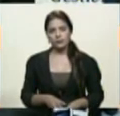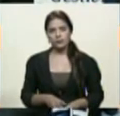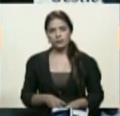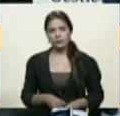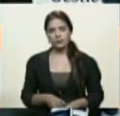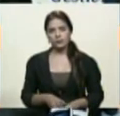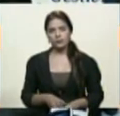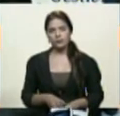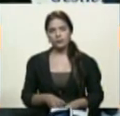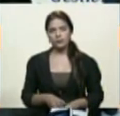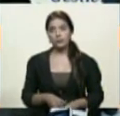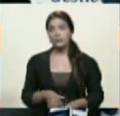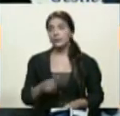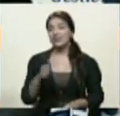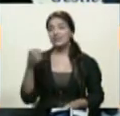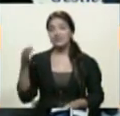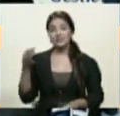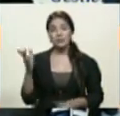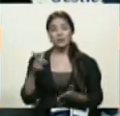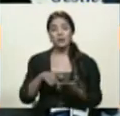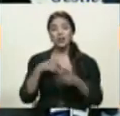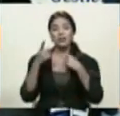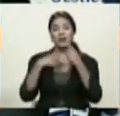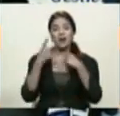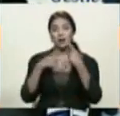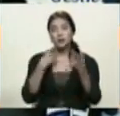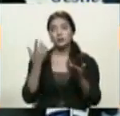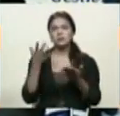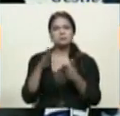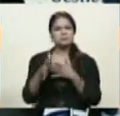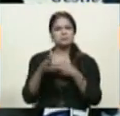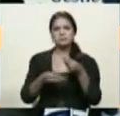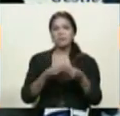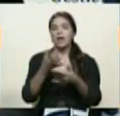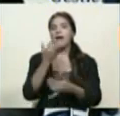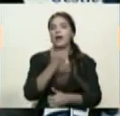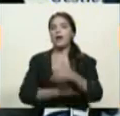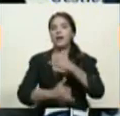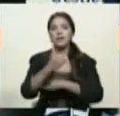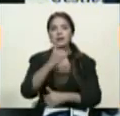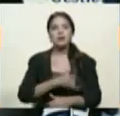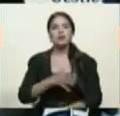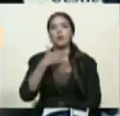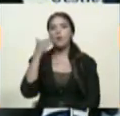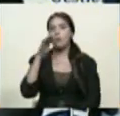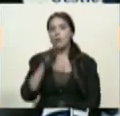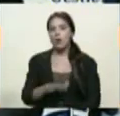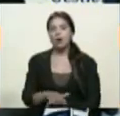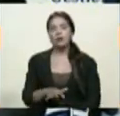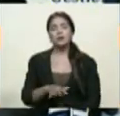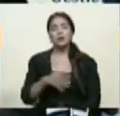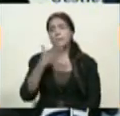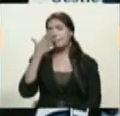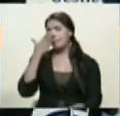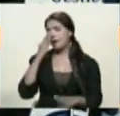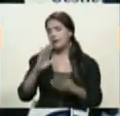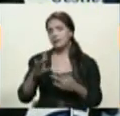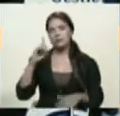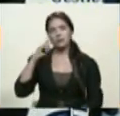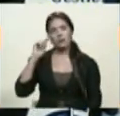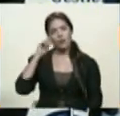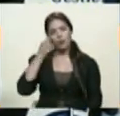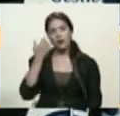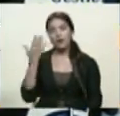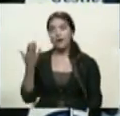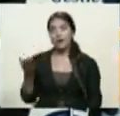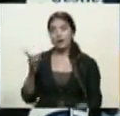cada una de sus declaraciones como dije ocasionaron heridos y muertos y quedarán la historia aparte de ser